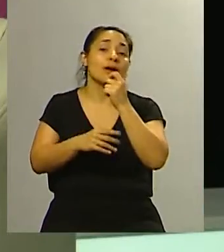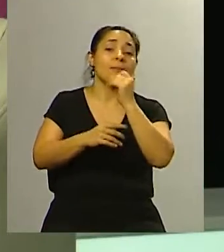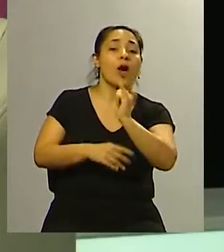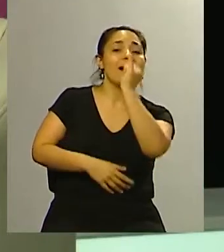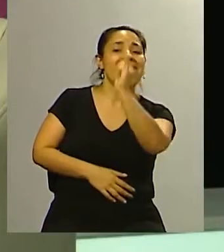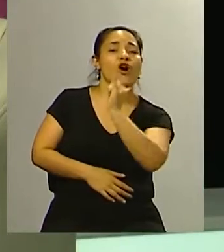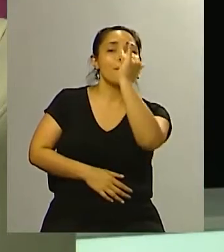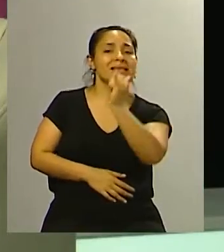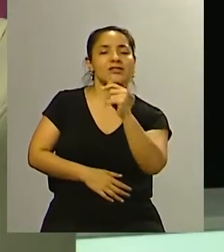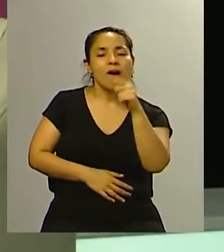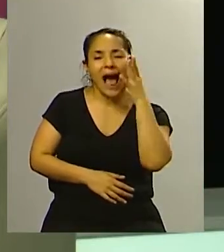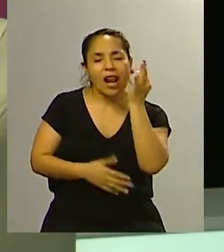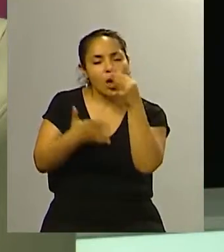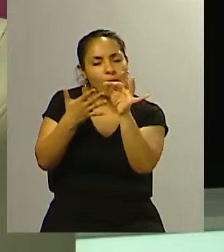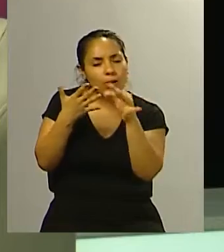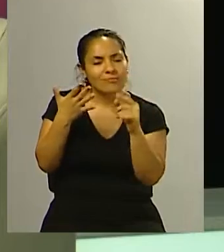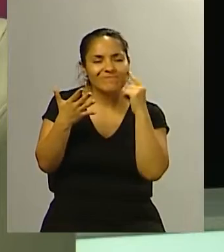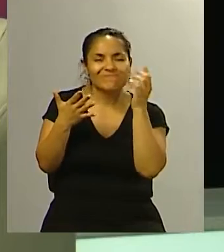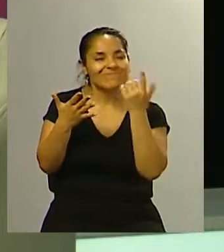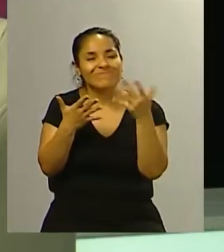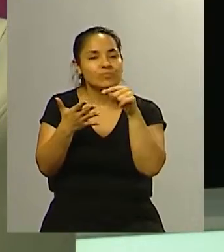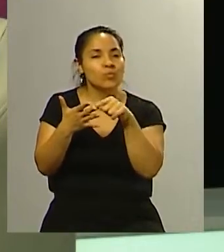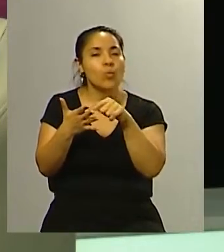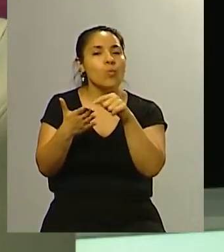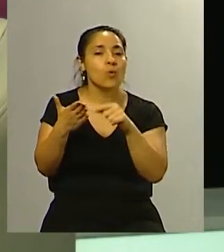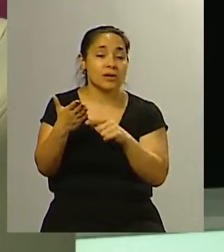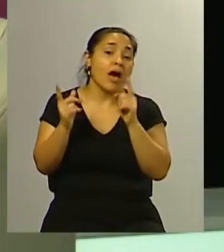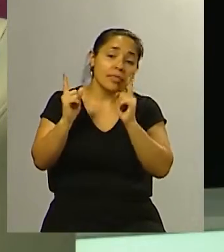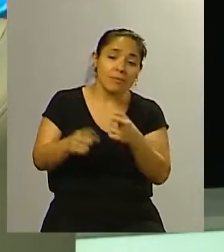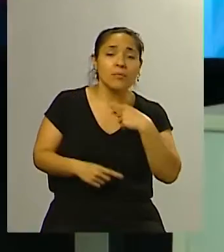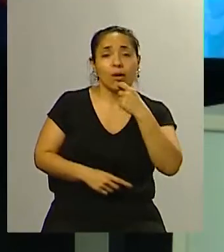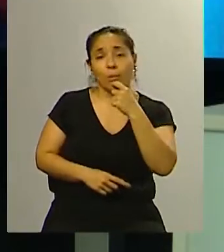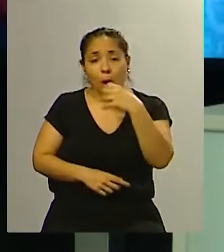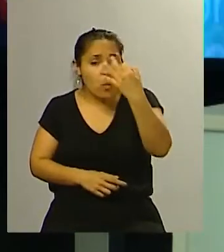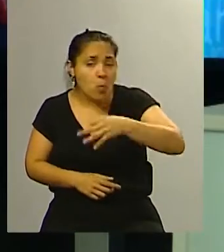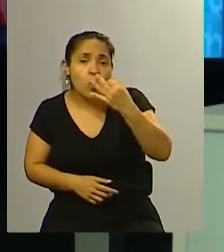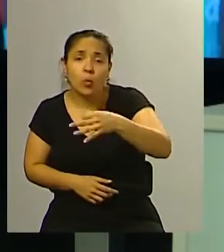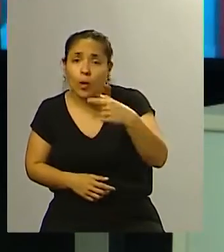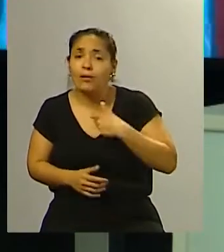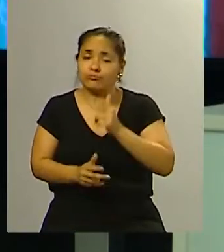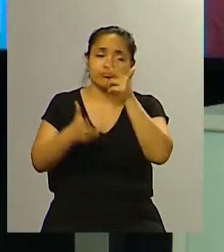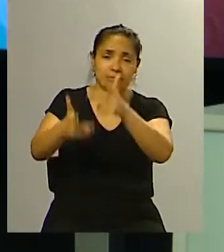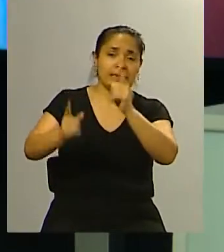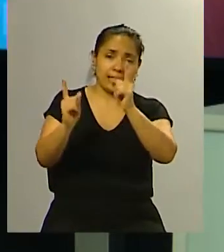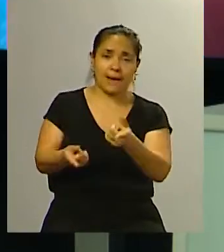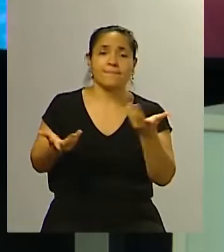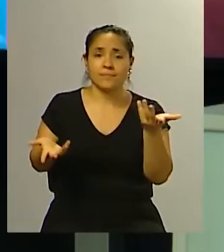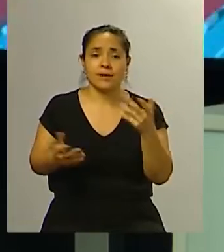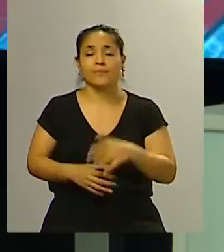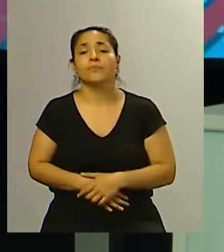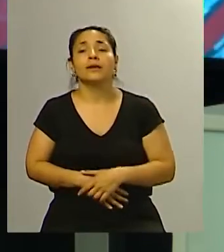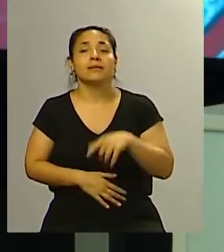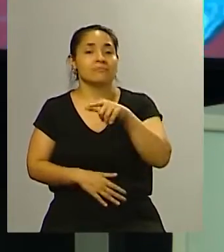qué fue lo que se advirtió, como también para poner en valor lo bueno que sale de la evaluación. Que es en definitiva también lo que de alguna